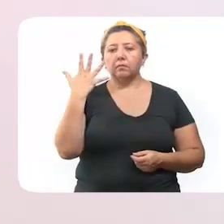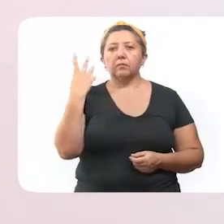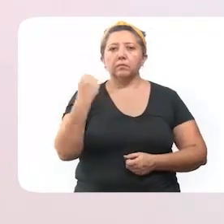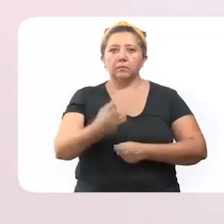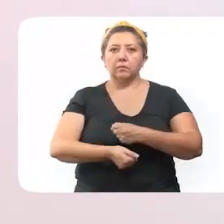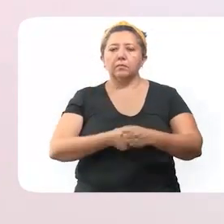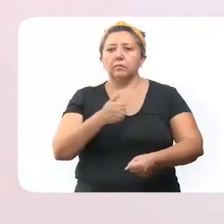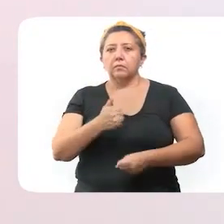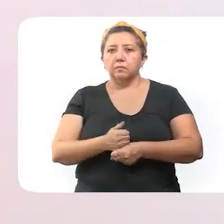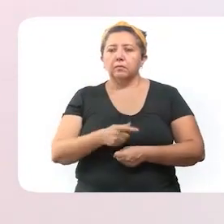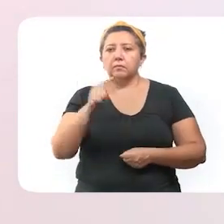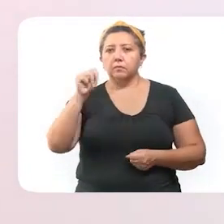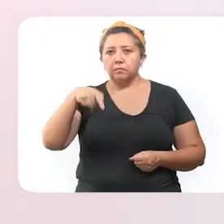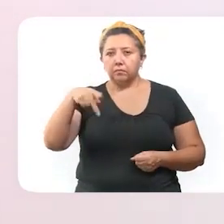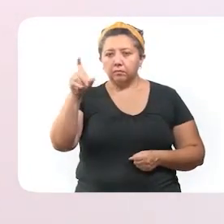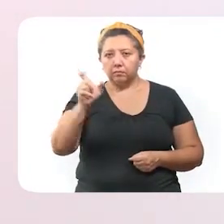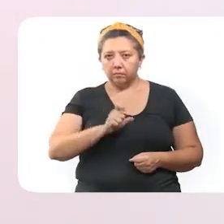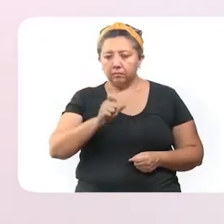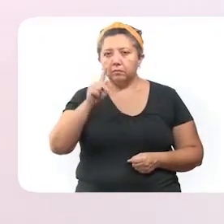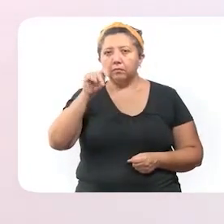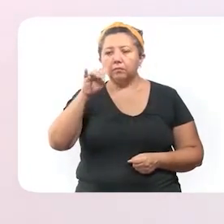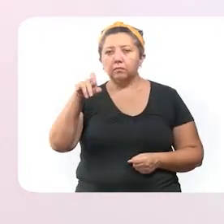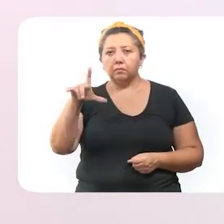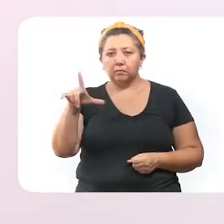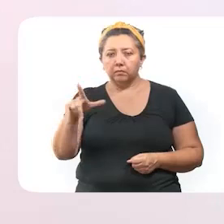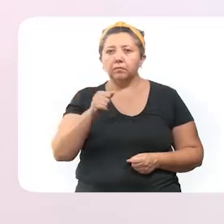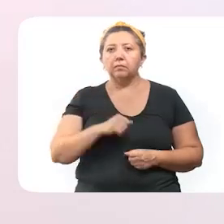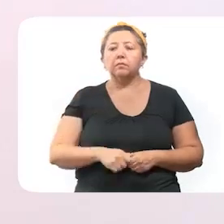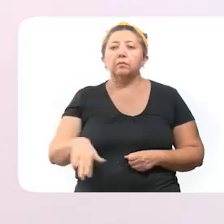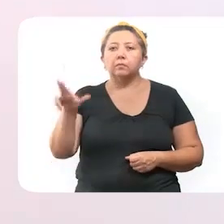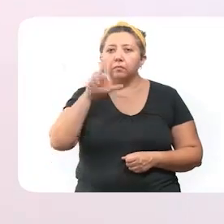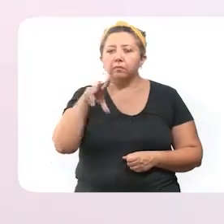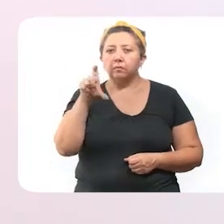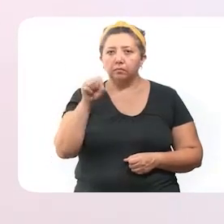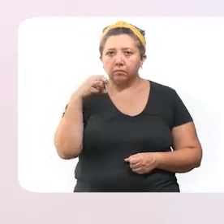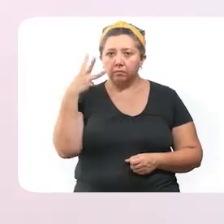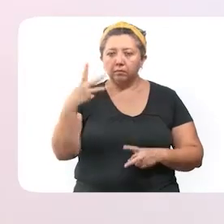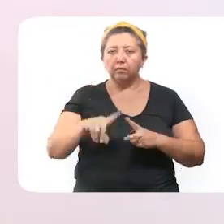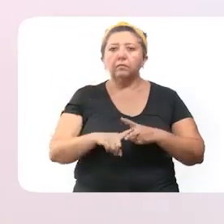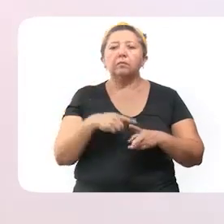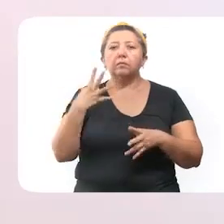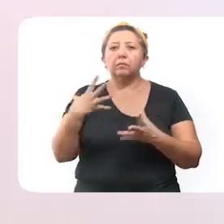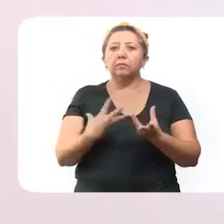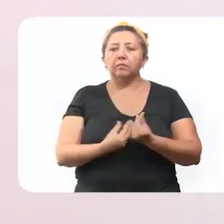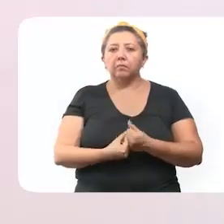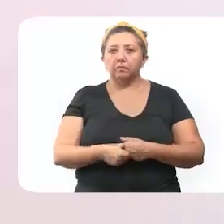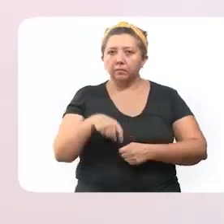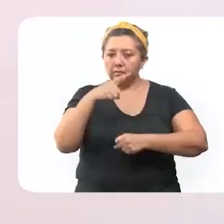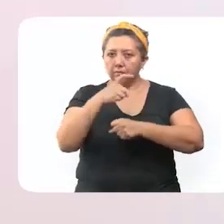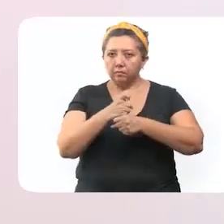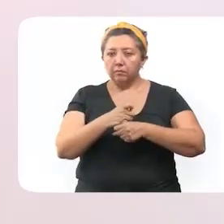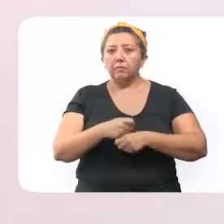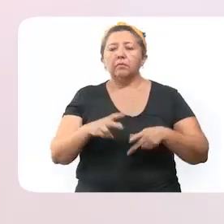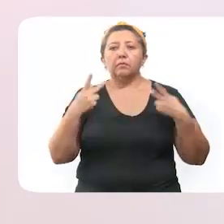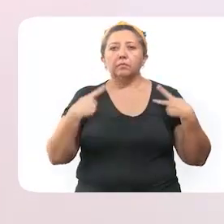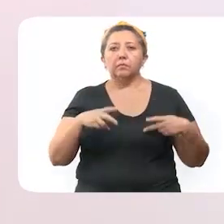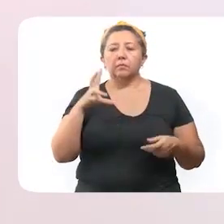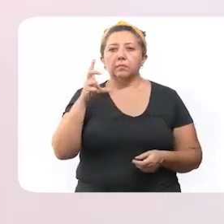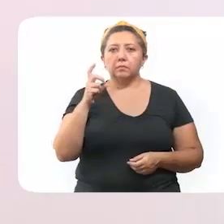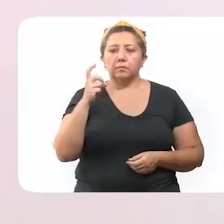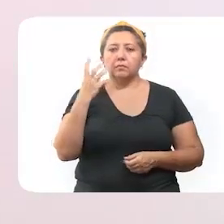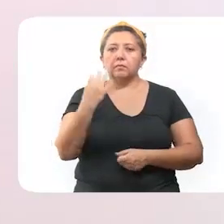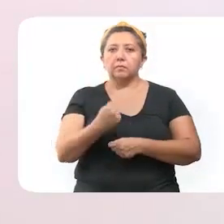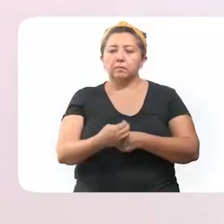a 59 años en Tecash, Ticul y Concal. El martes 27 iniciaremos la aplicación de la primera dosis para personas de